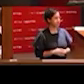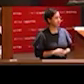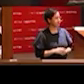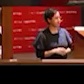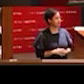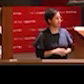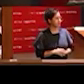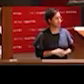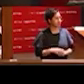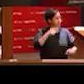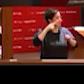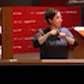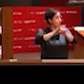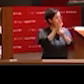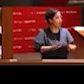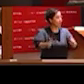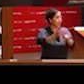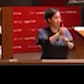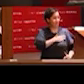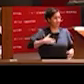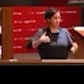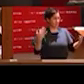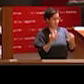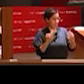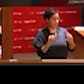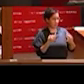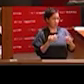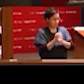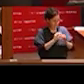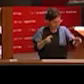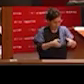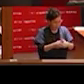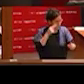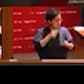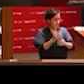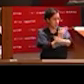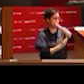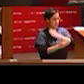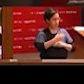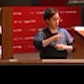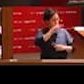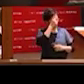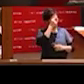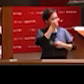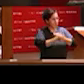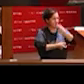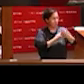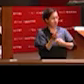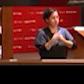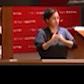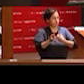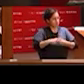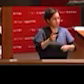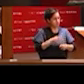máxima como os he comentado al principio es la discapacidad intelectual pero poco a poco hemos ido integrando